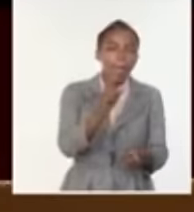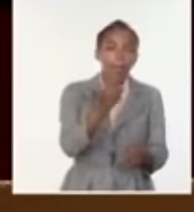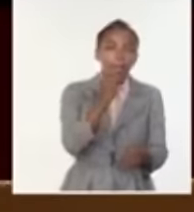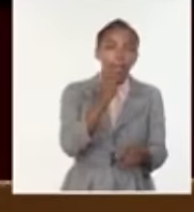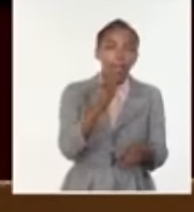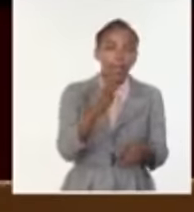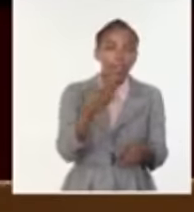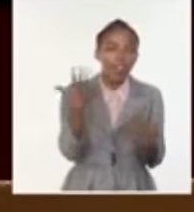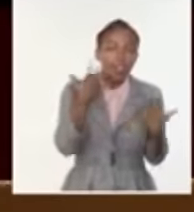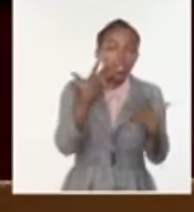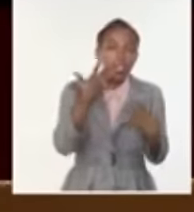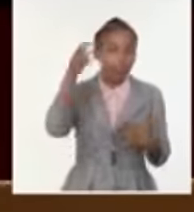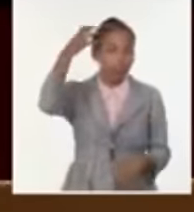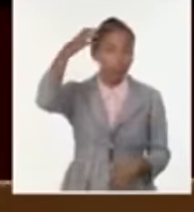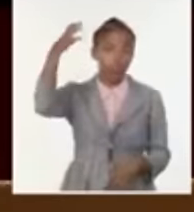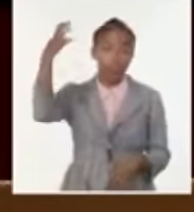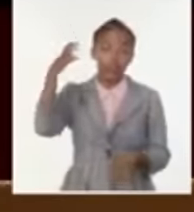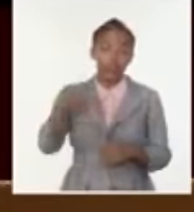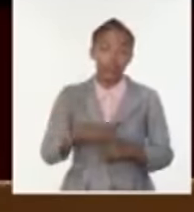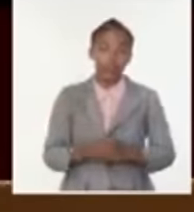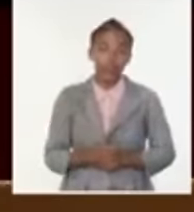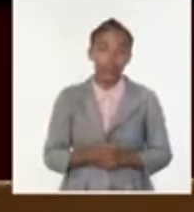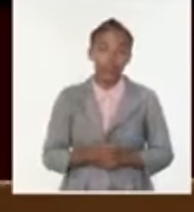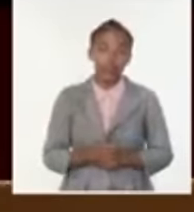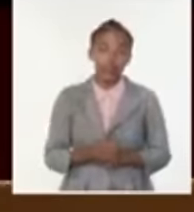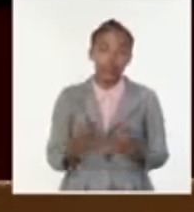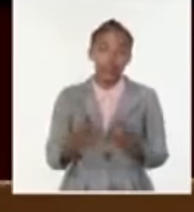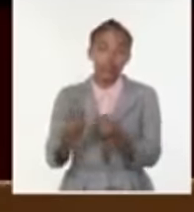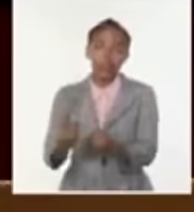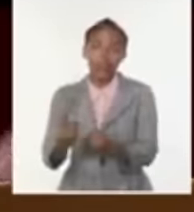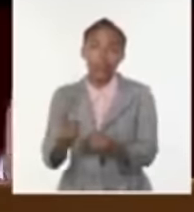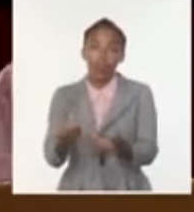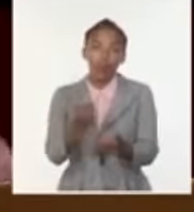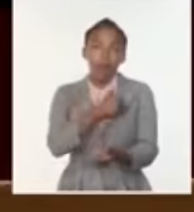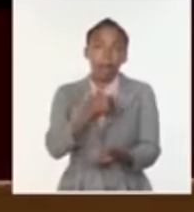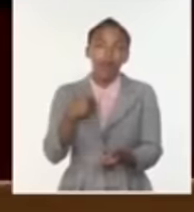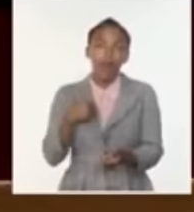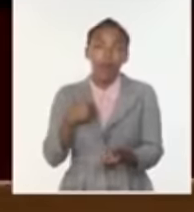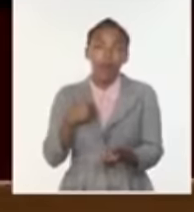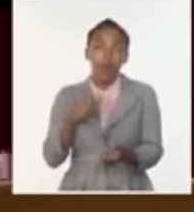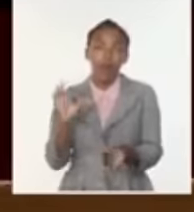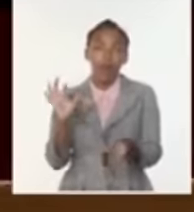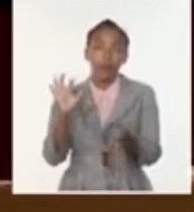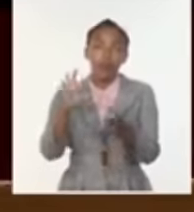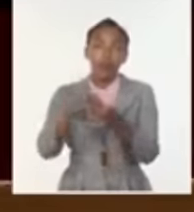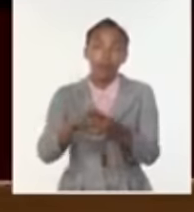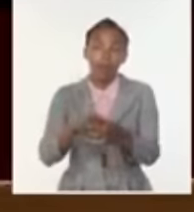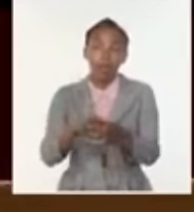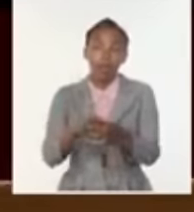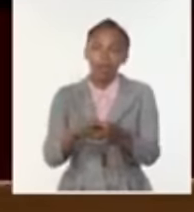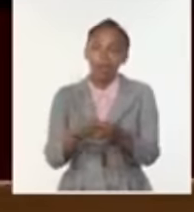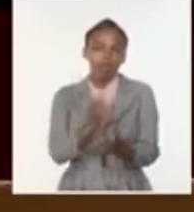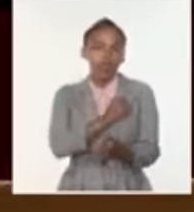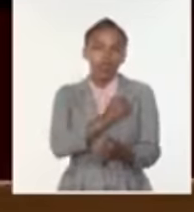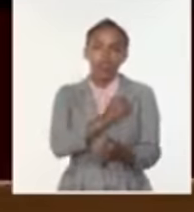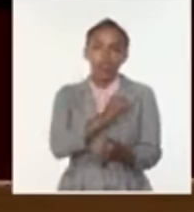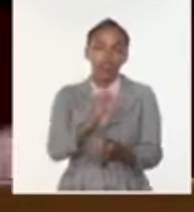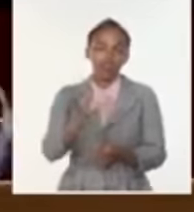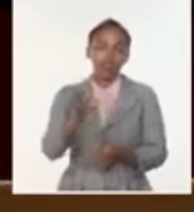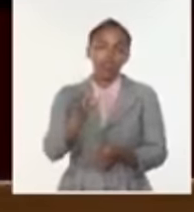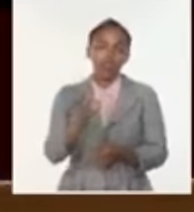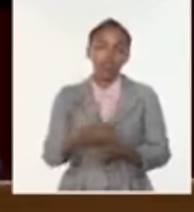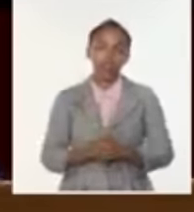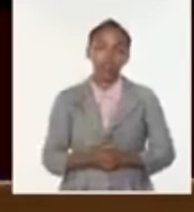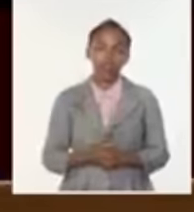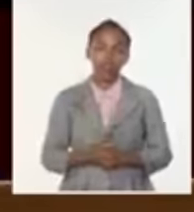Estado. Se lo alquilamos a un privado, se lo alquilamos a una cooperativa y se niegan a bancarizar. Se acabó también. En eso